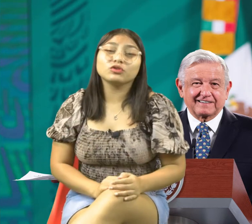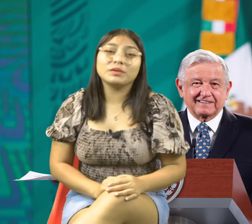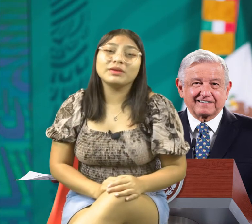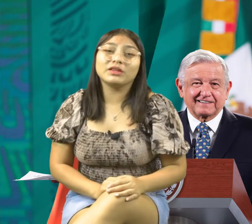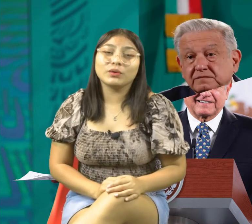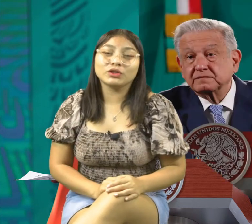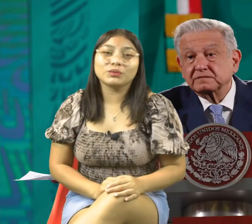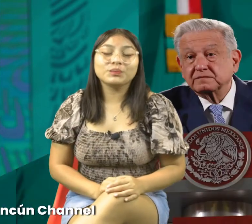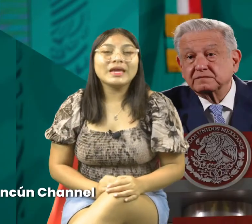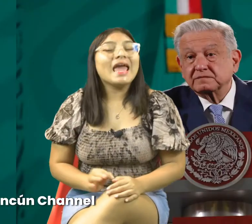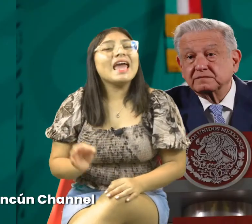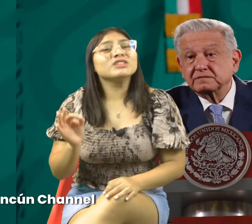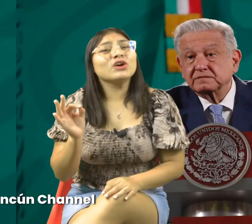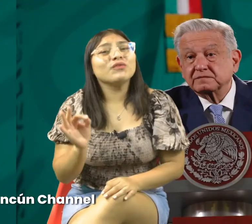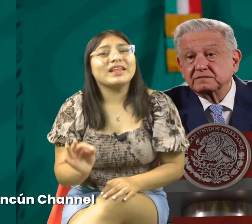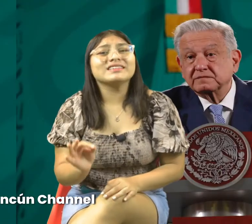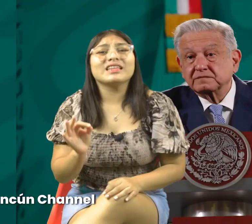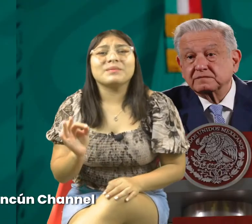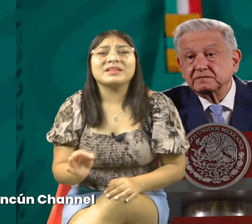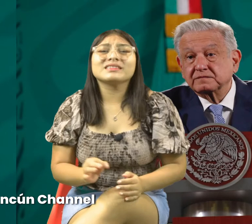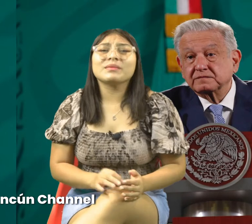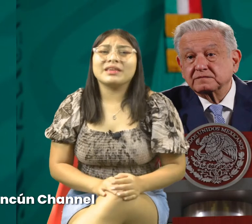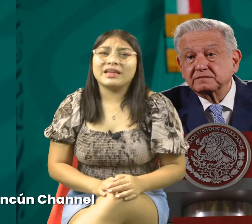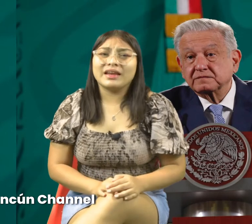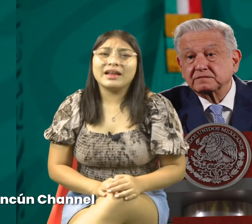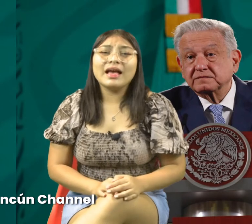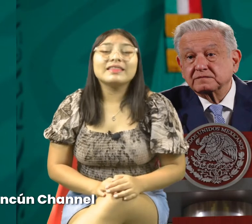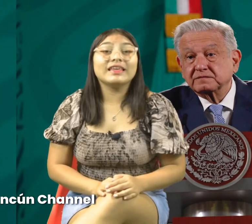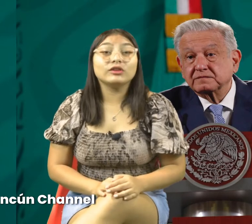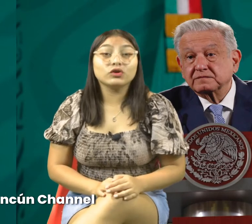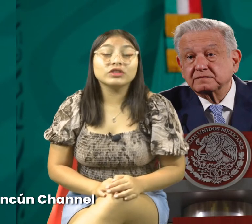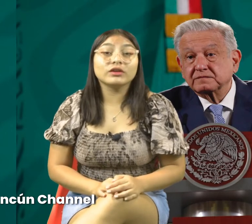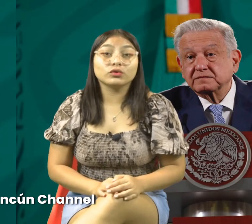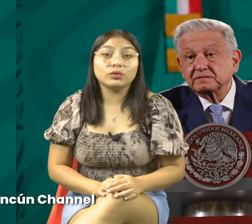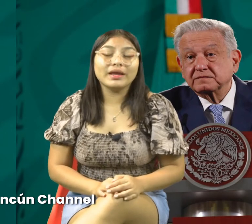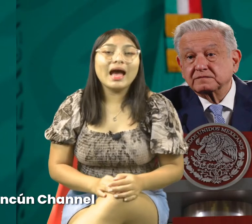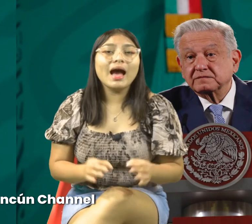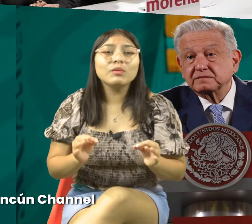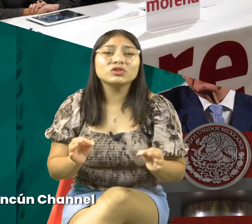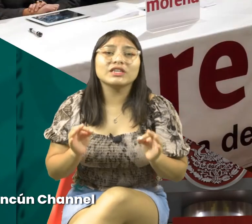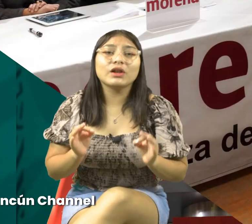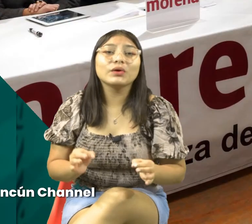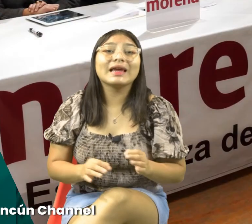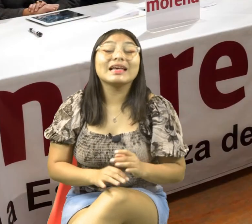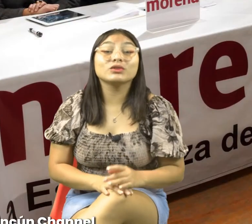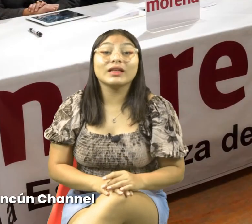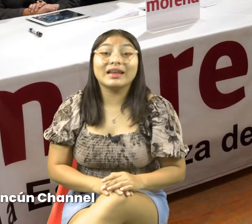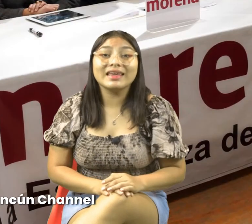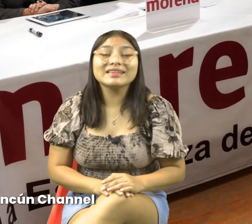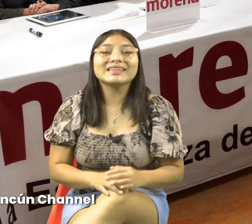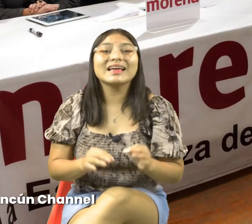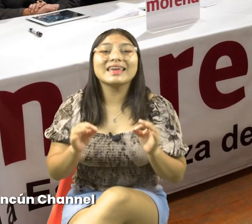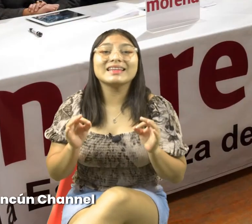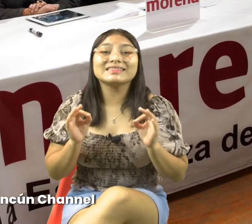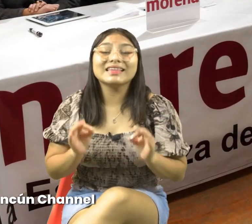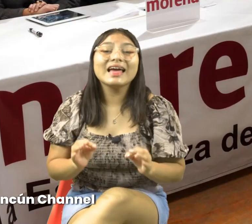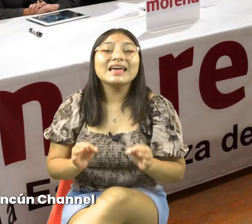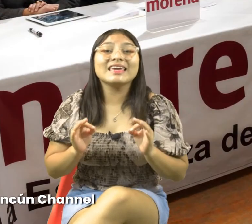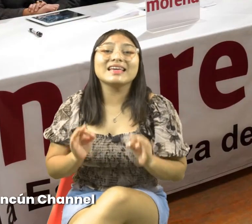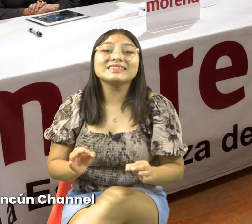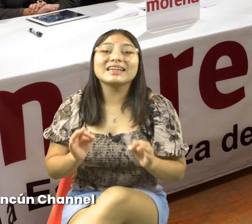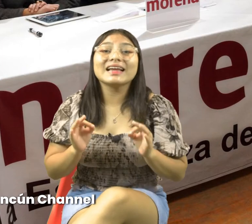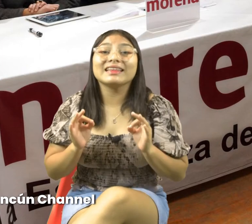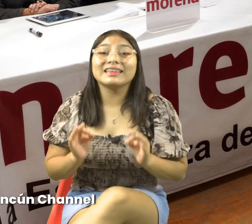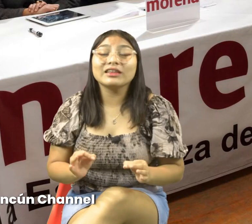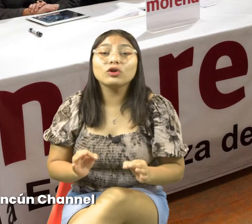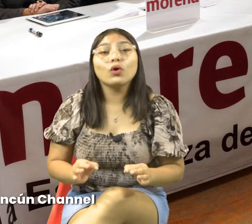del 2024. En su conferencia de prensa mañanera del 12 de octubre, AMLO señaló que la ciudadanía será quien decida